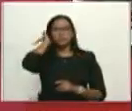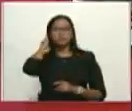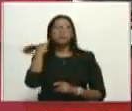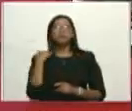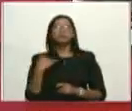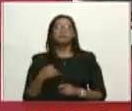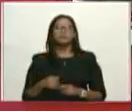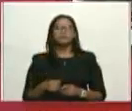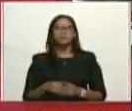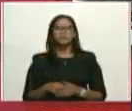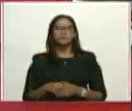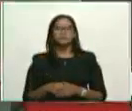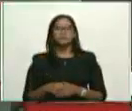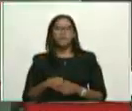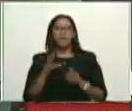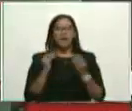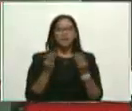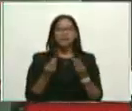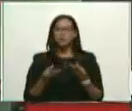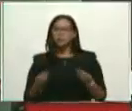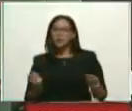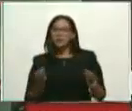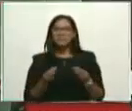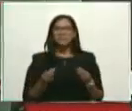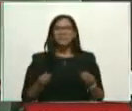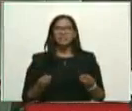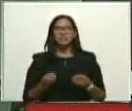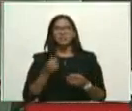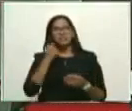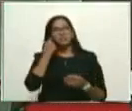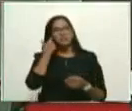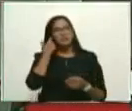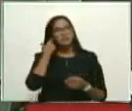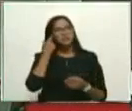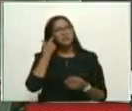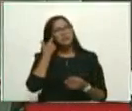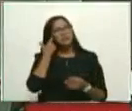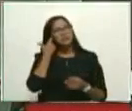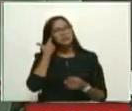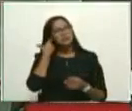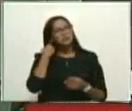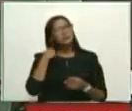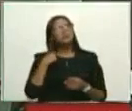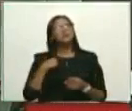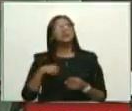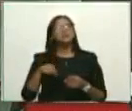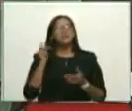de lado, ¿eh? Hablando suavecito, la cosa es mejor, pues. Mira quién llegó.